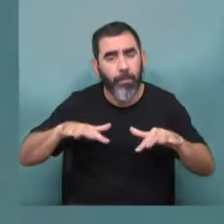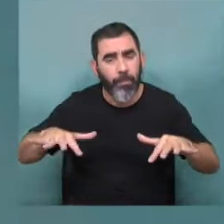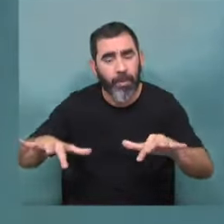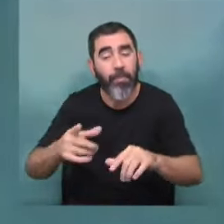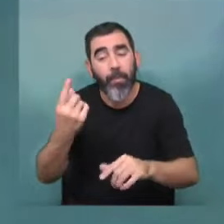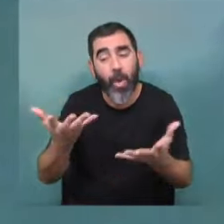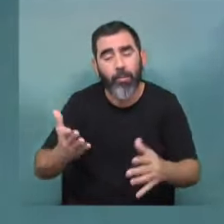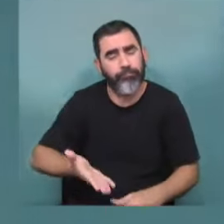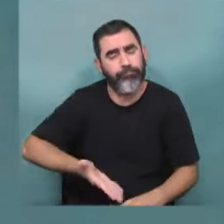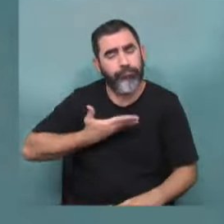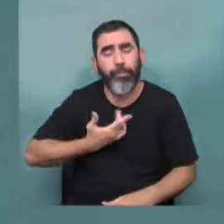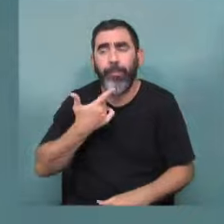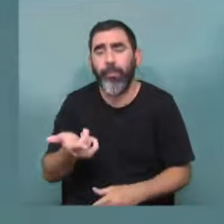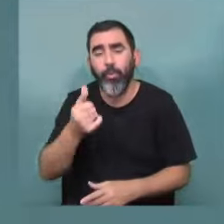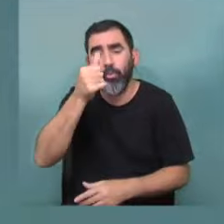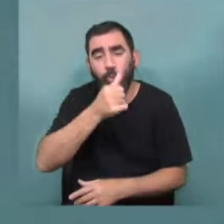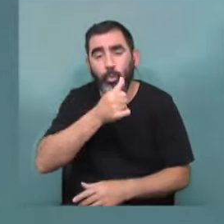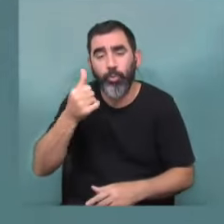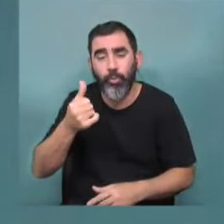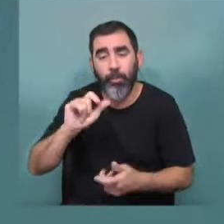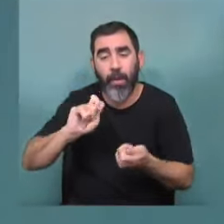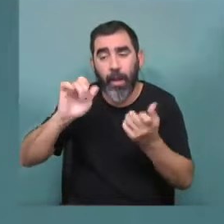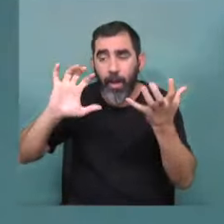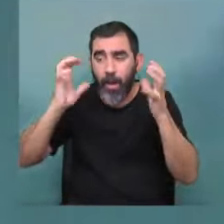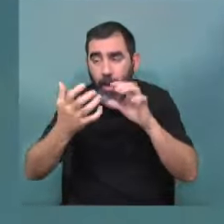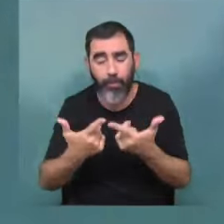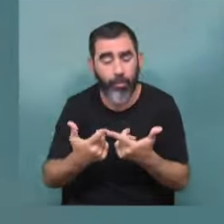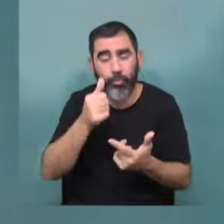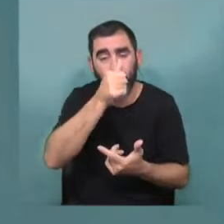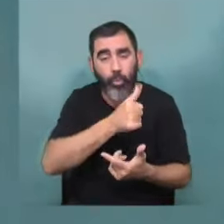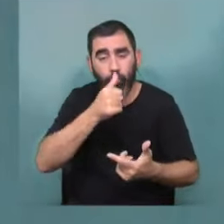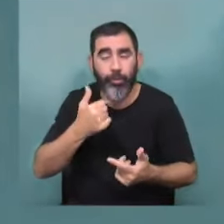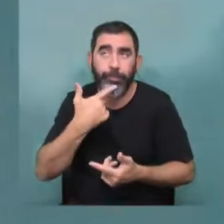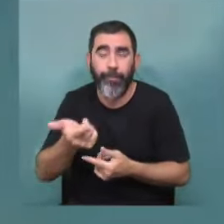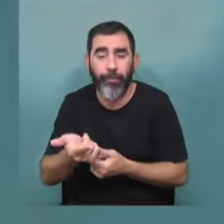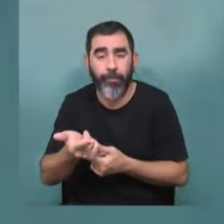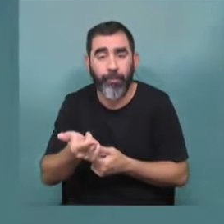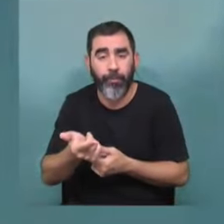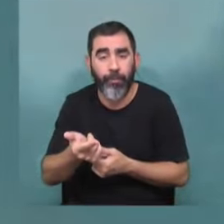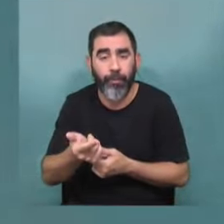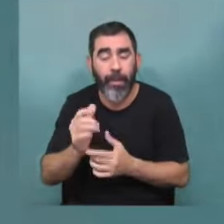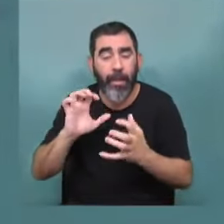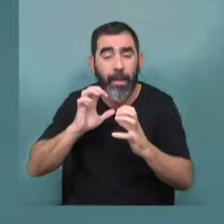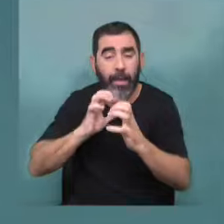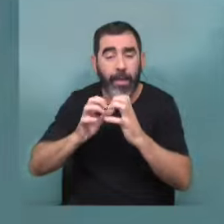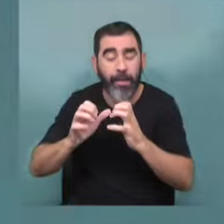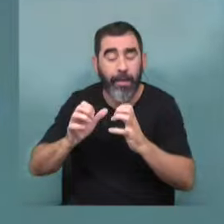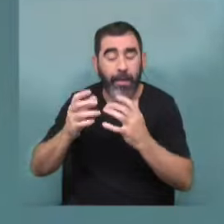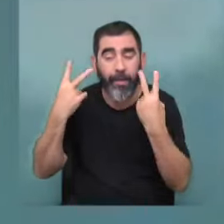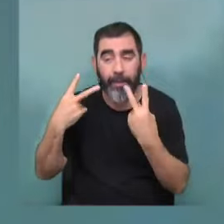ahora le estamos reclamando, por ejemplo, soluciones para el cambio climático, soluciones para las energías sostenibles, para la